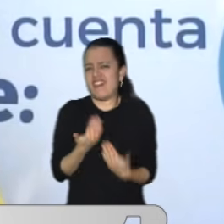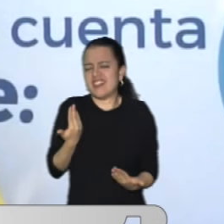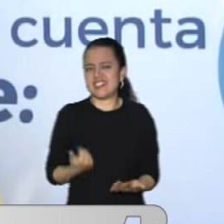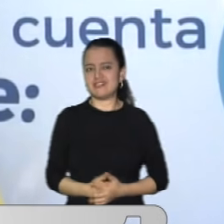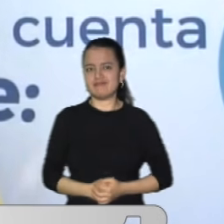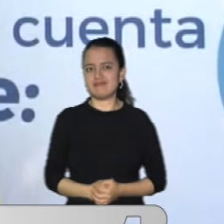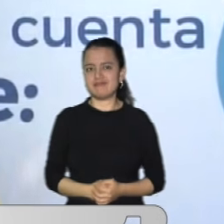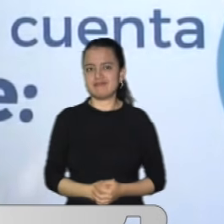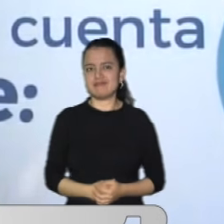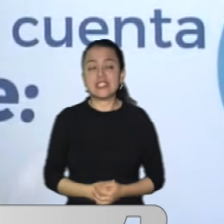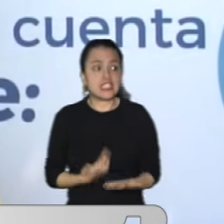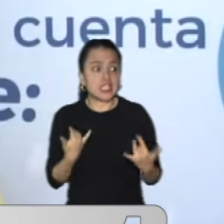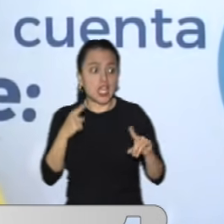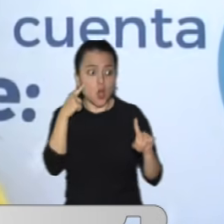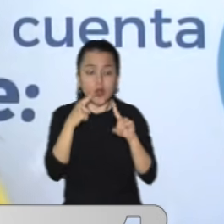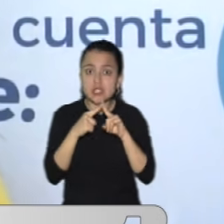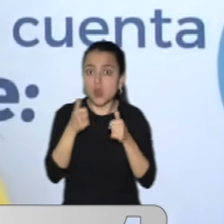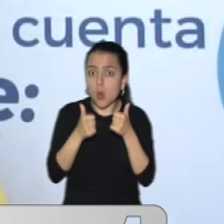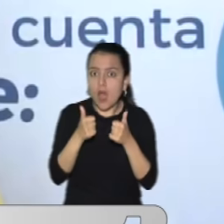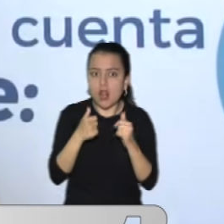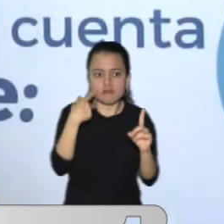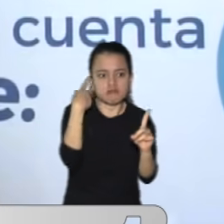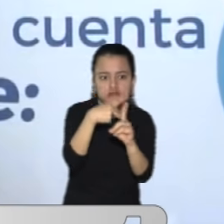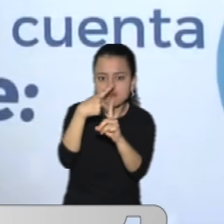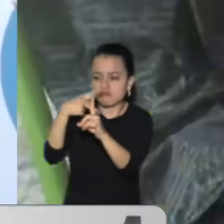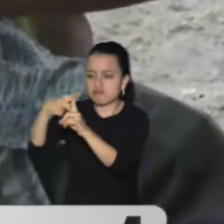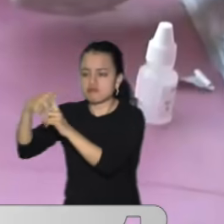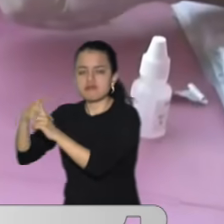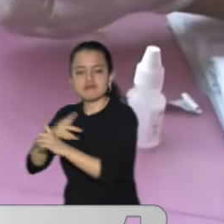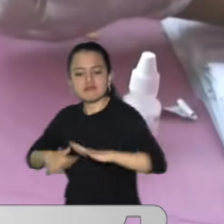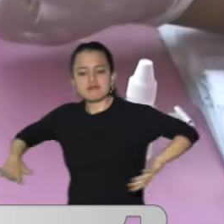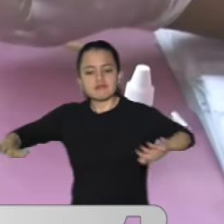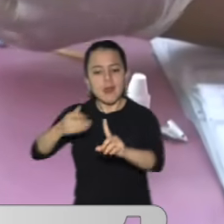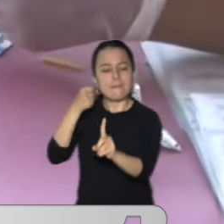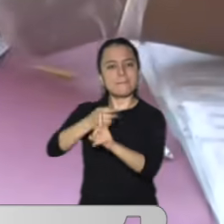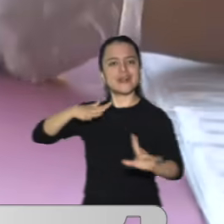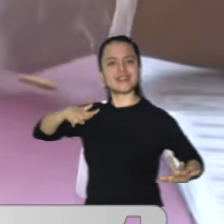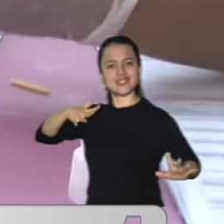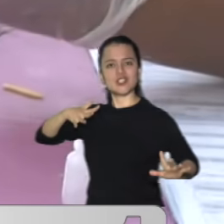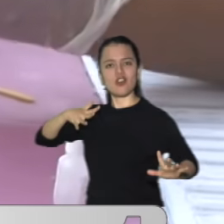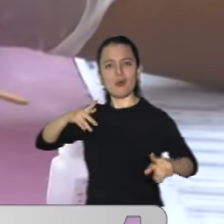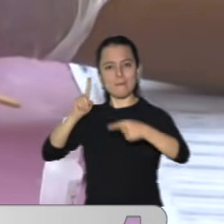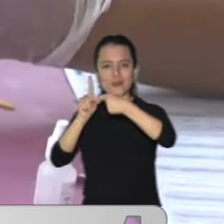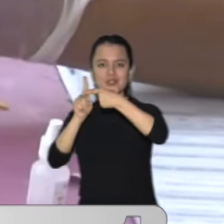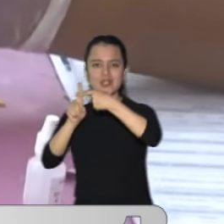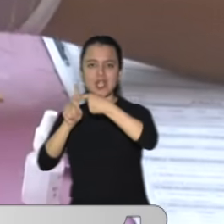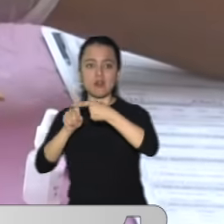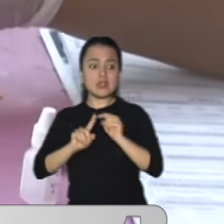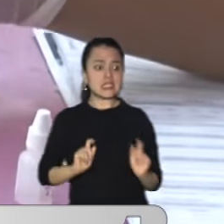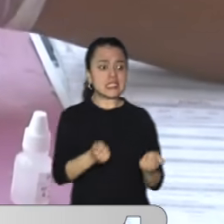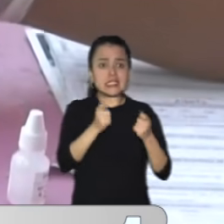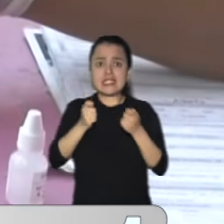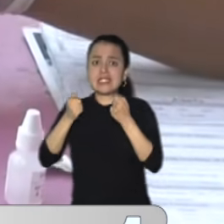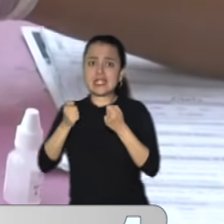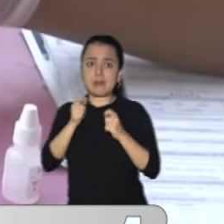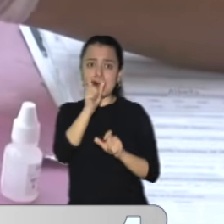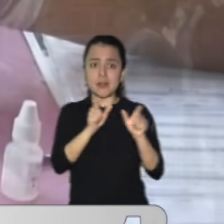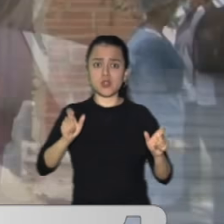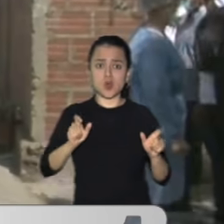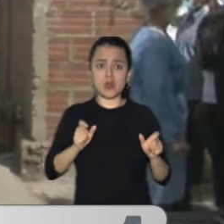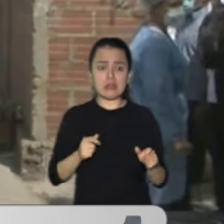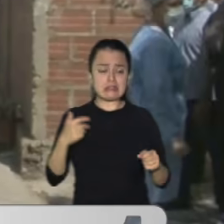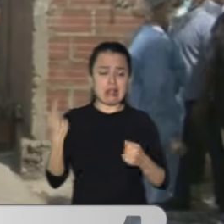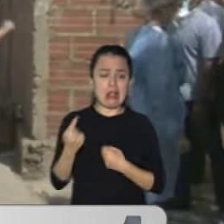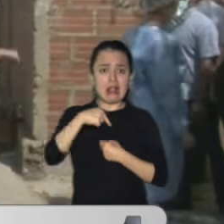lograr lo que queremos básicamente, que es impactar de manera significativa tanto en la morbilidad como en la letalidad